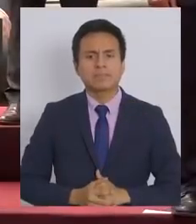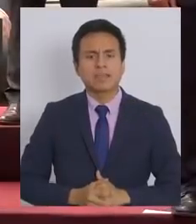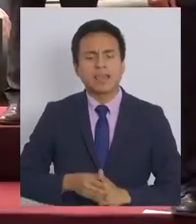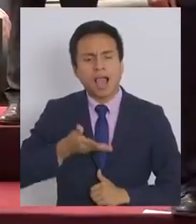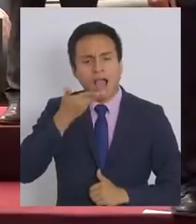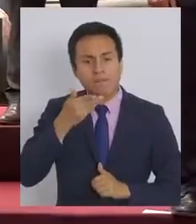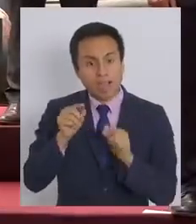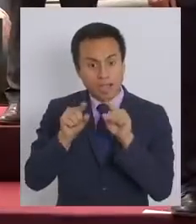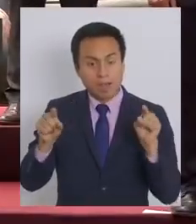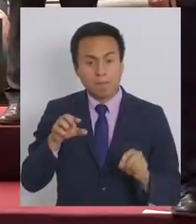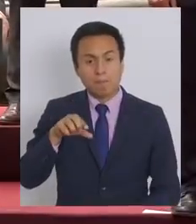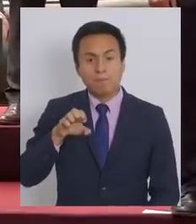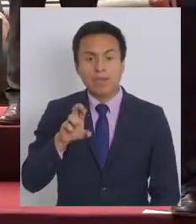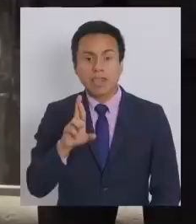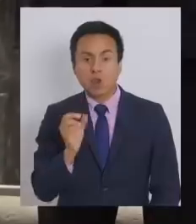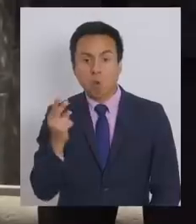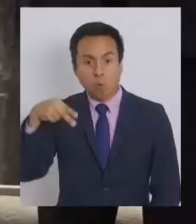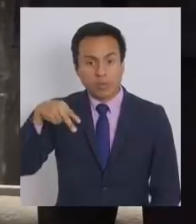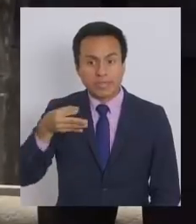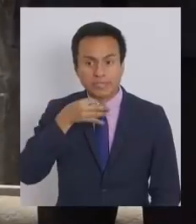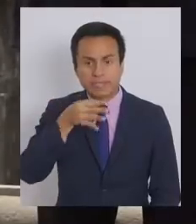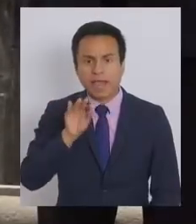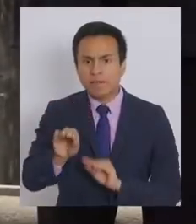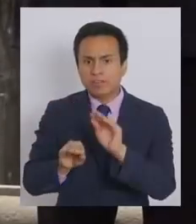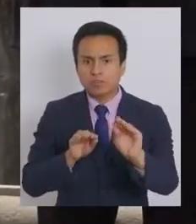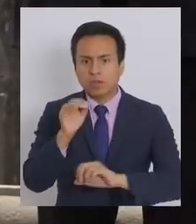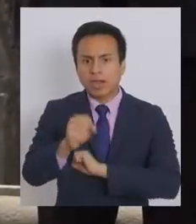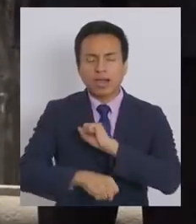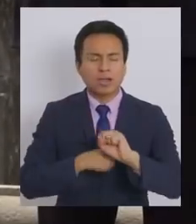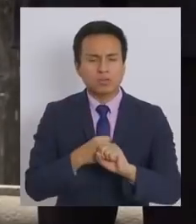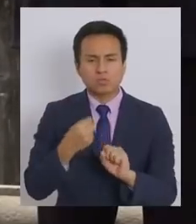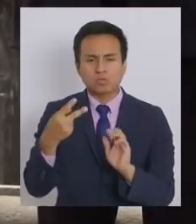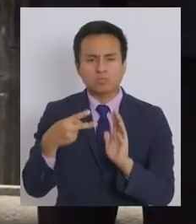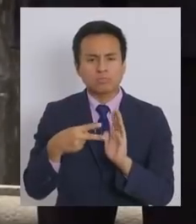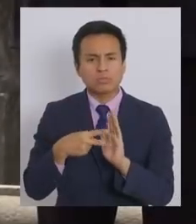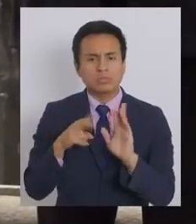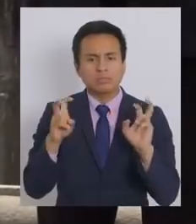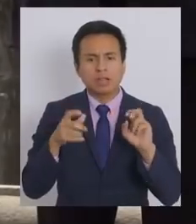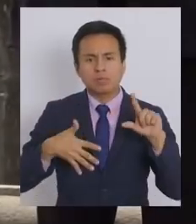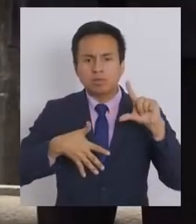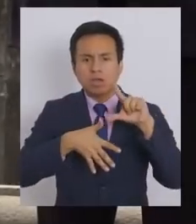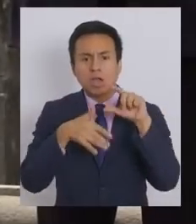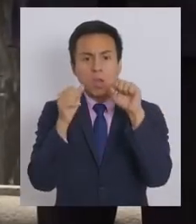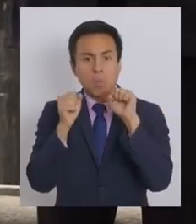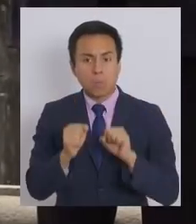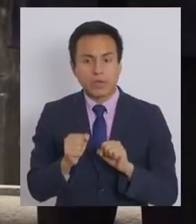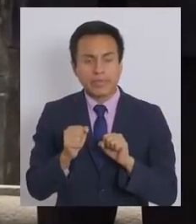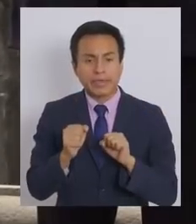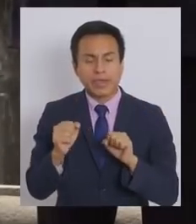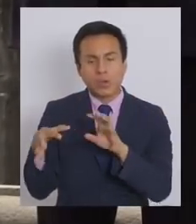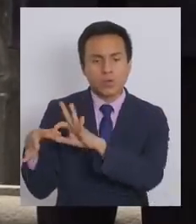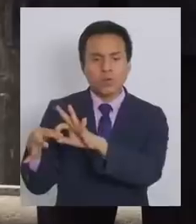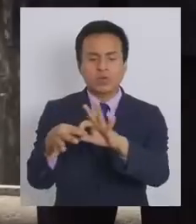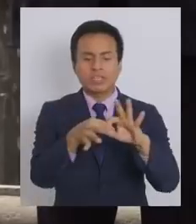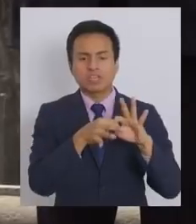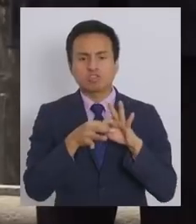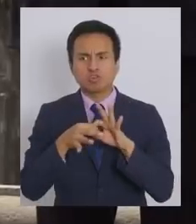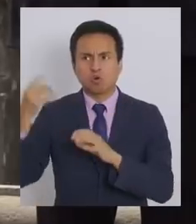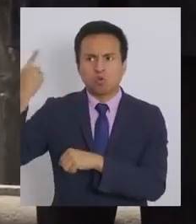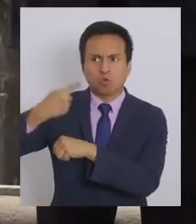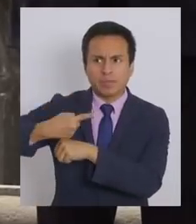frase donde nos advirtió que el año 2000 los latinoamericanos podían encontrarnos unidos o